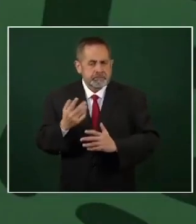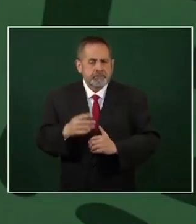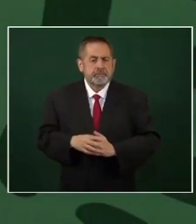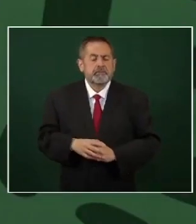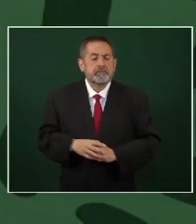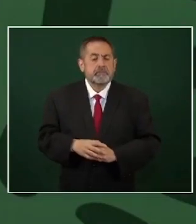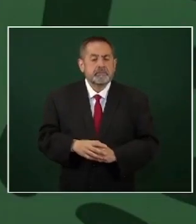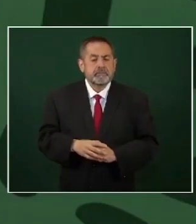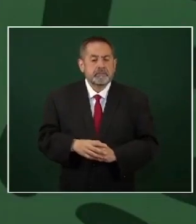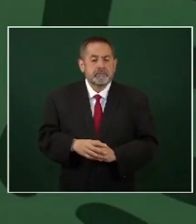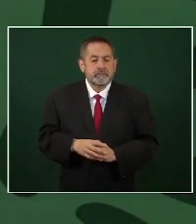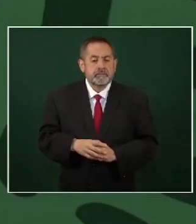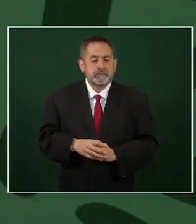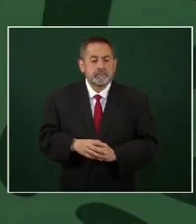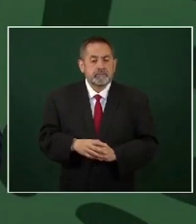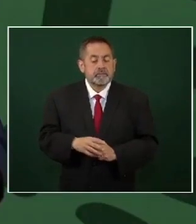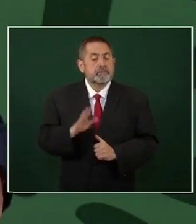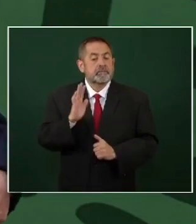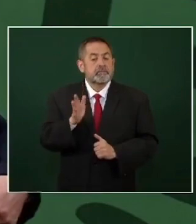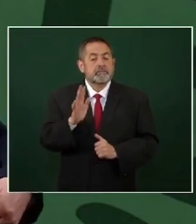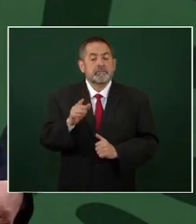entró a la final de